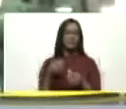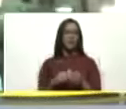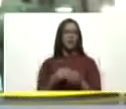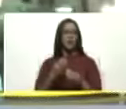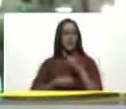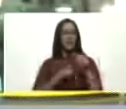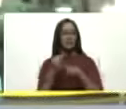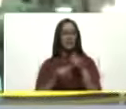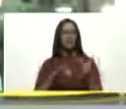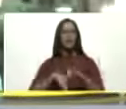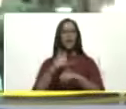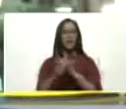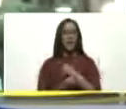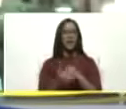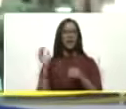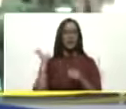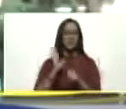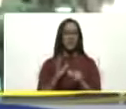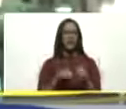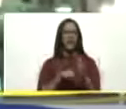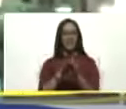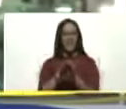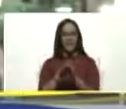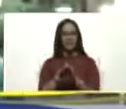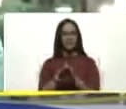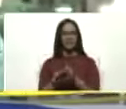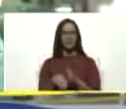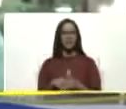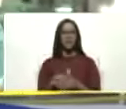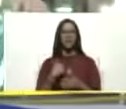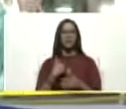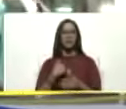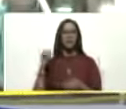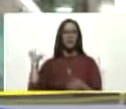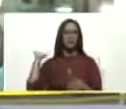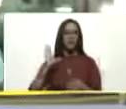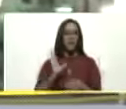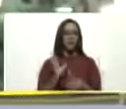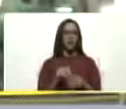que ha sido el plan que hemos llevado adelante. Yo traigo aquí